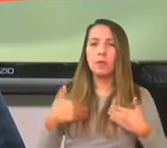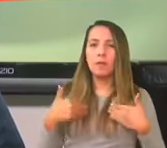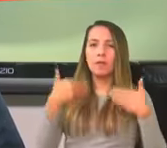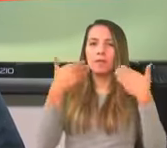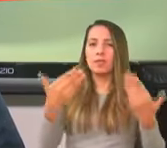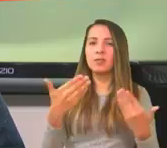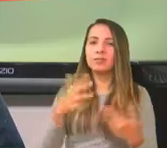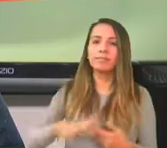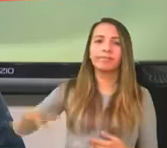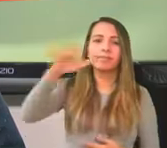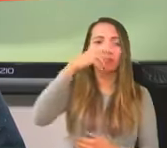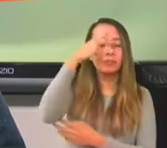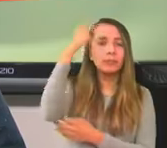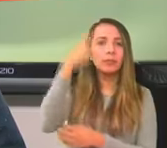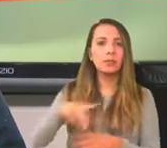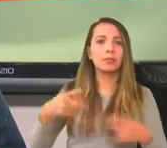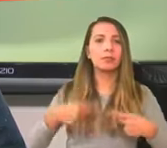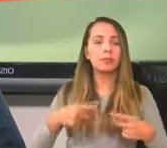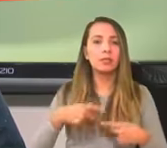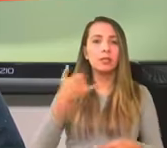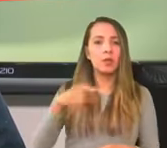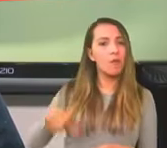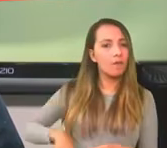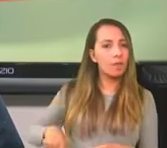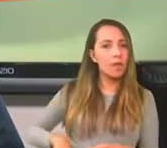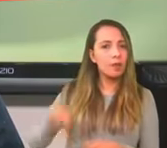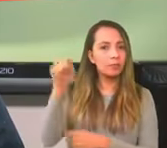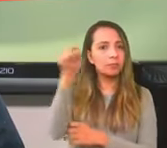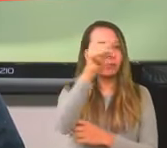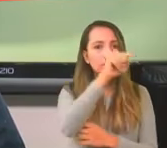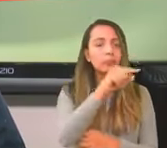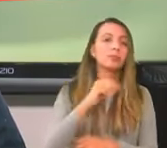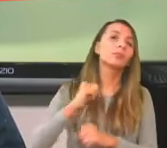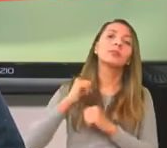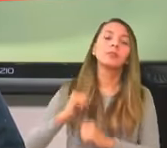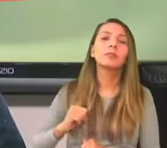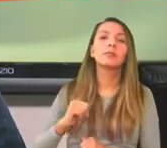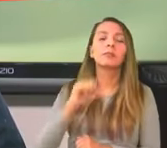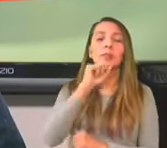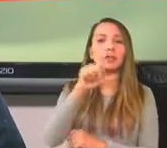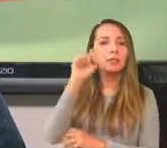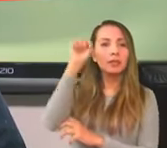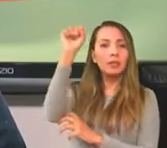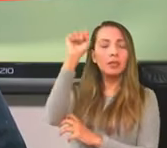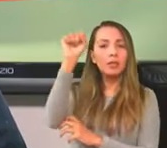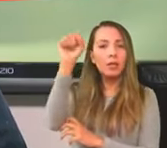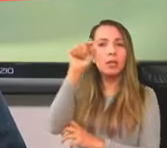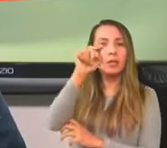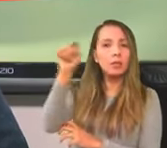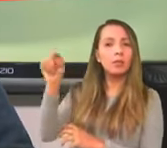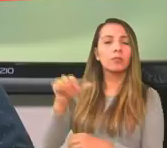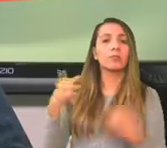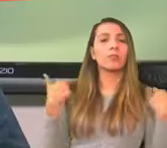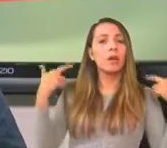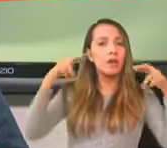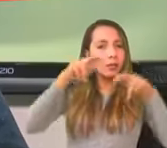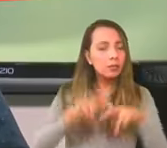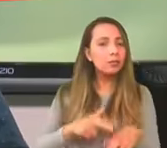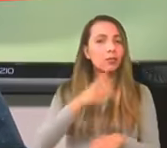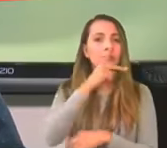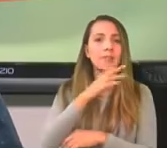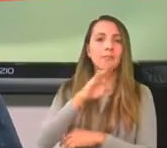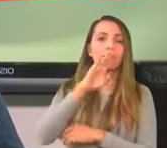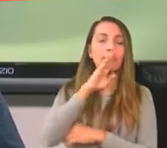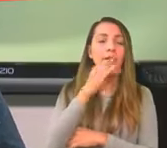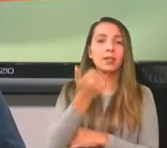el pueblo mexicano, en las autoridades de gobierno, en las autoridades del sindicato, en los docentes, en los padres